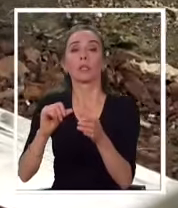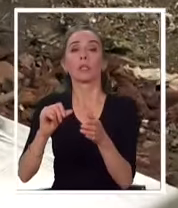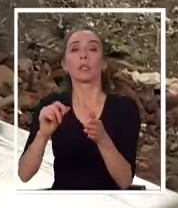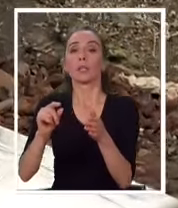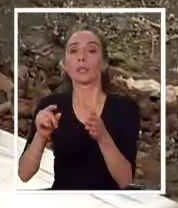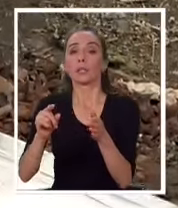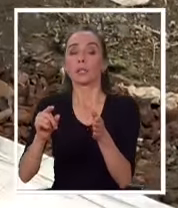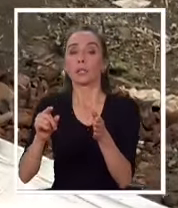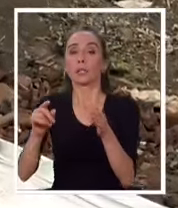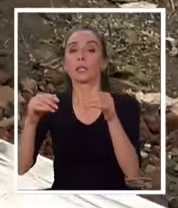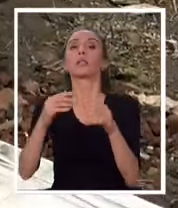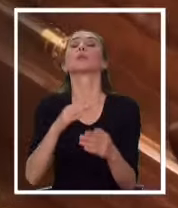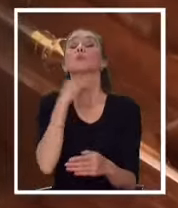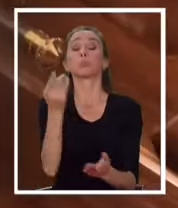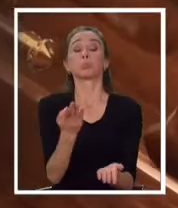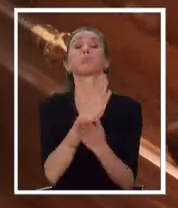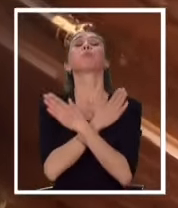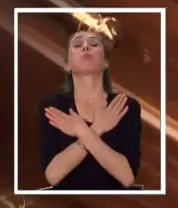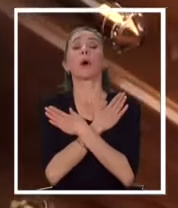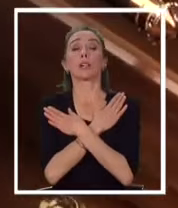la conservación de cadáveres.